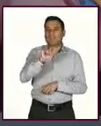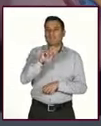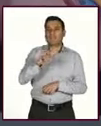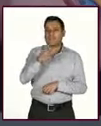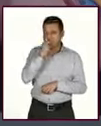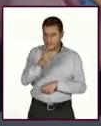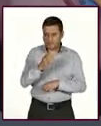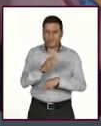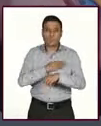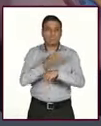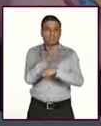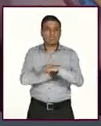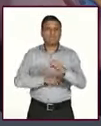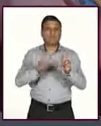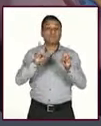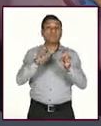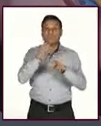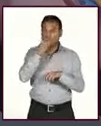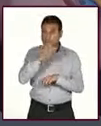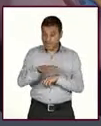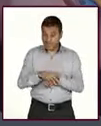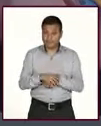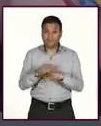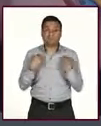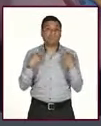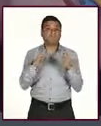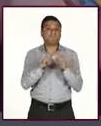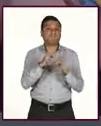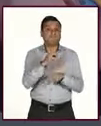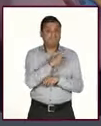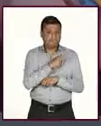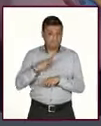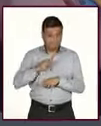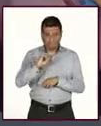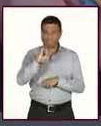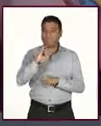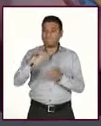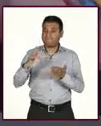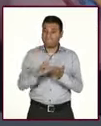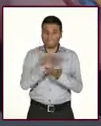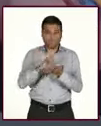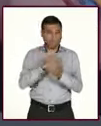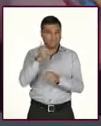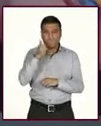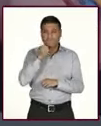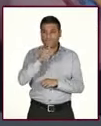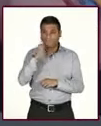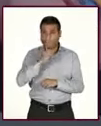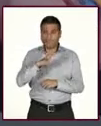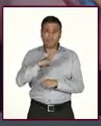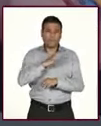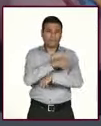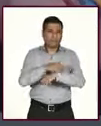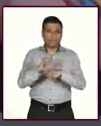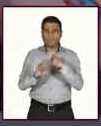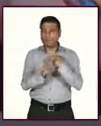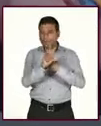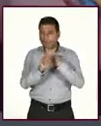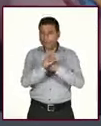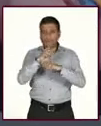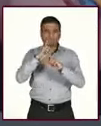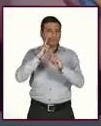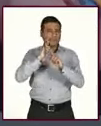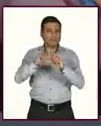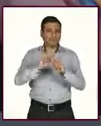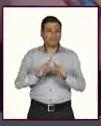tardes, excelentes temas. La comunidad educativa requiere de acompañamiento constante ante todas las situaciones que rodean a las familias y los